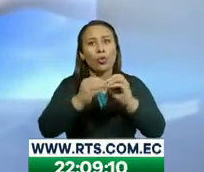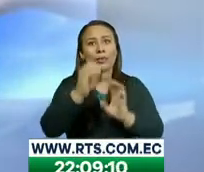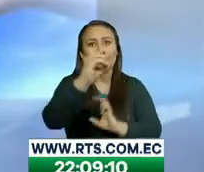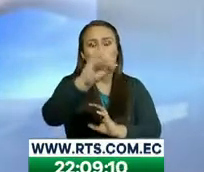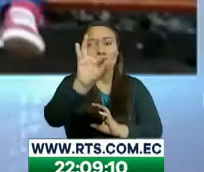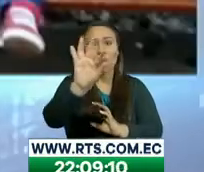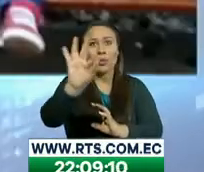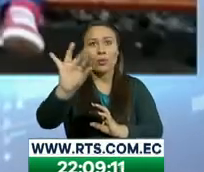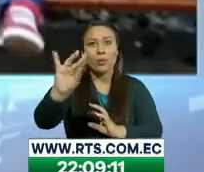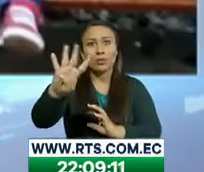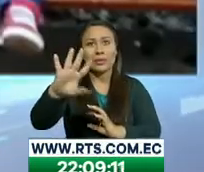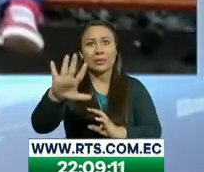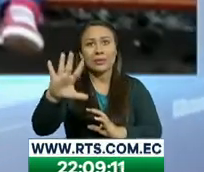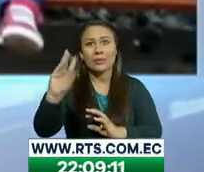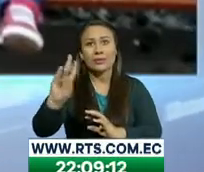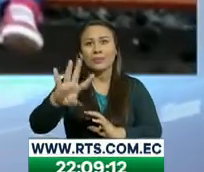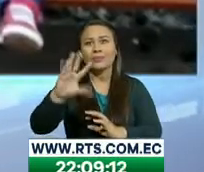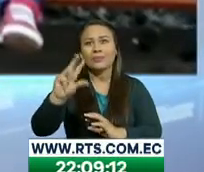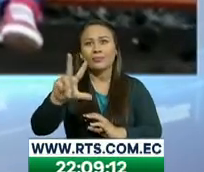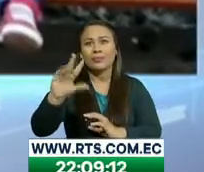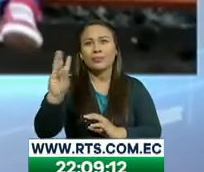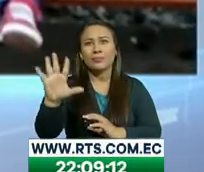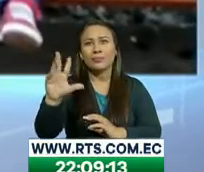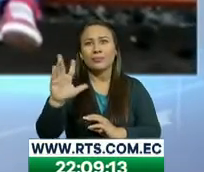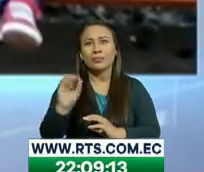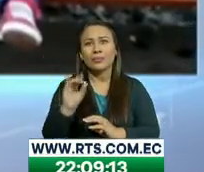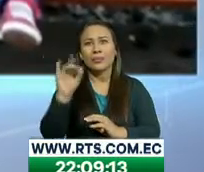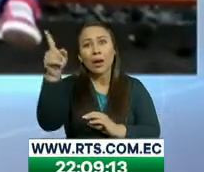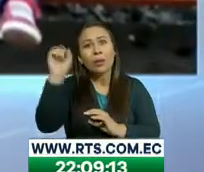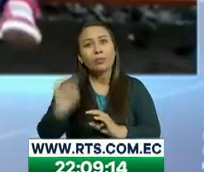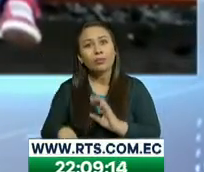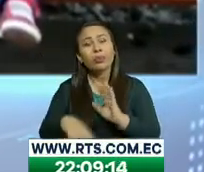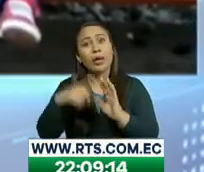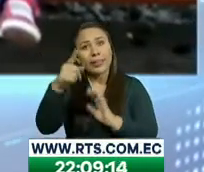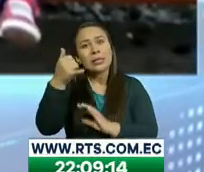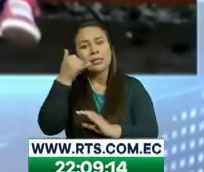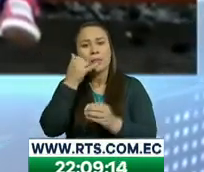099-8456-358. Informó Roselena Vascones.